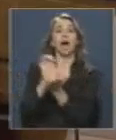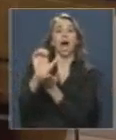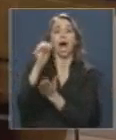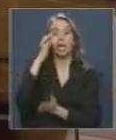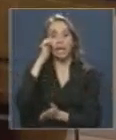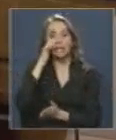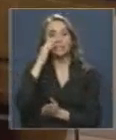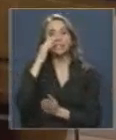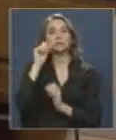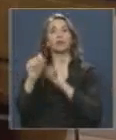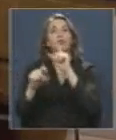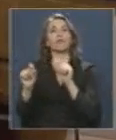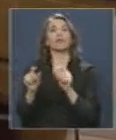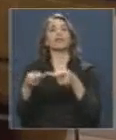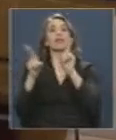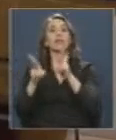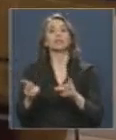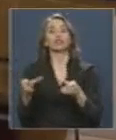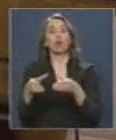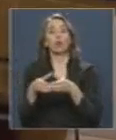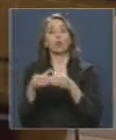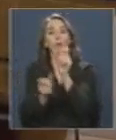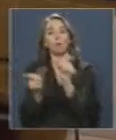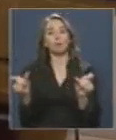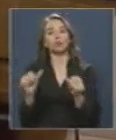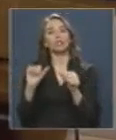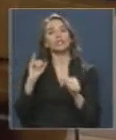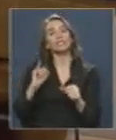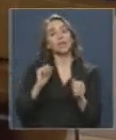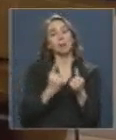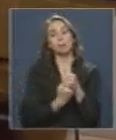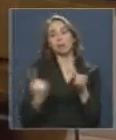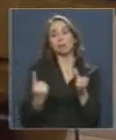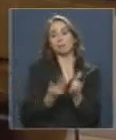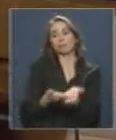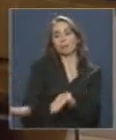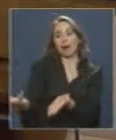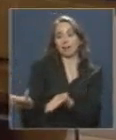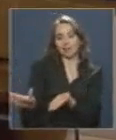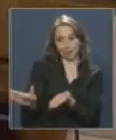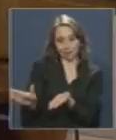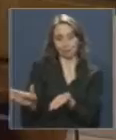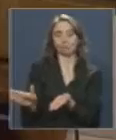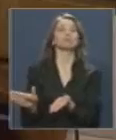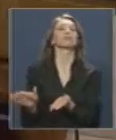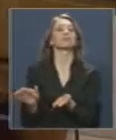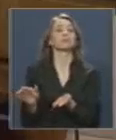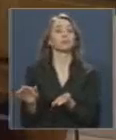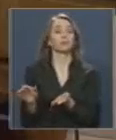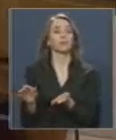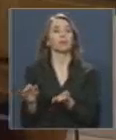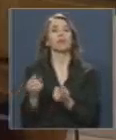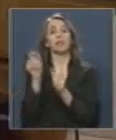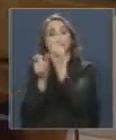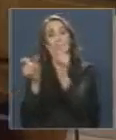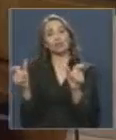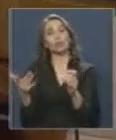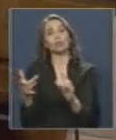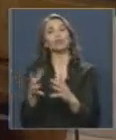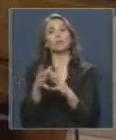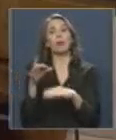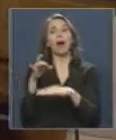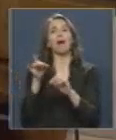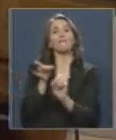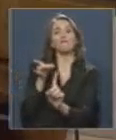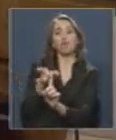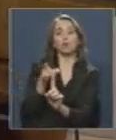derechos de los grupos de personas tradicionalmente excluidas o marginadas, por ende expuestas a un mayor grado de vulnerabilidad, como